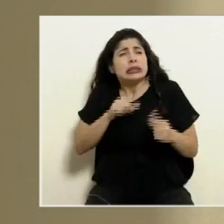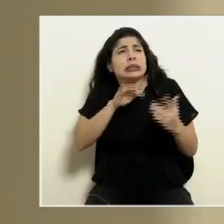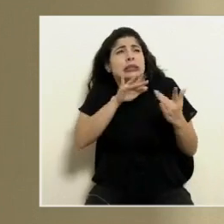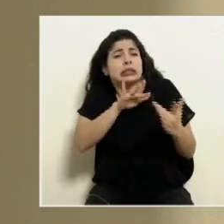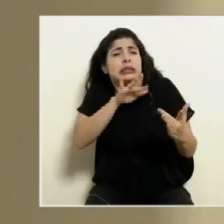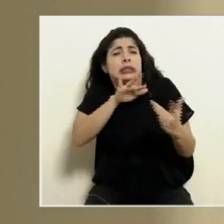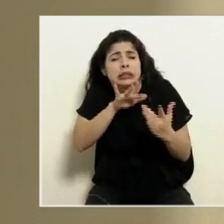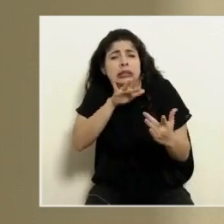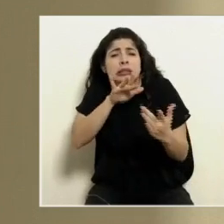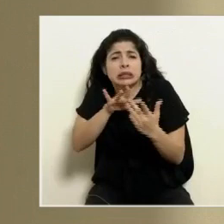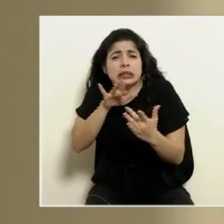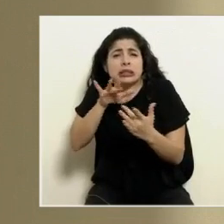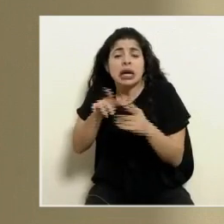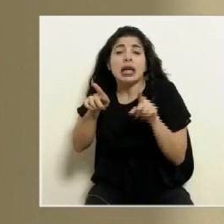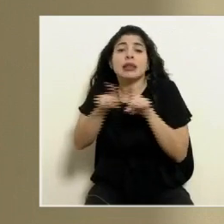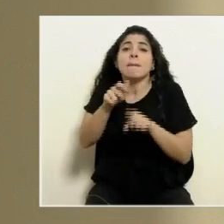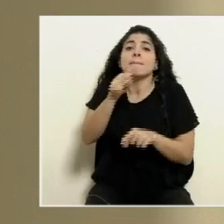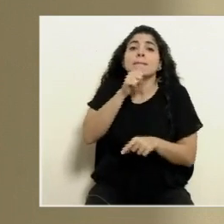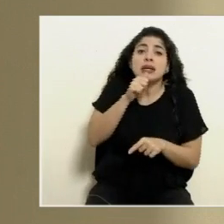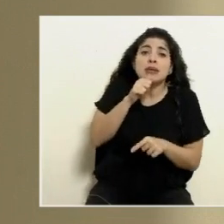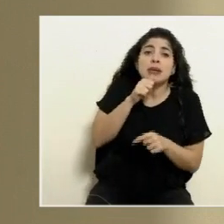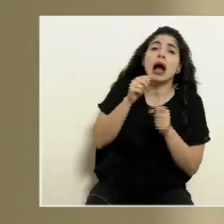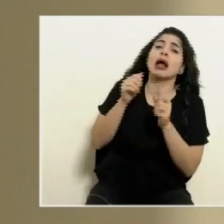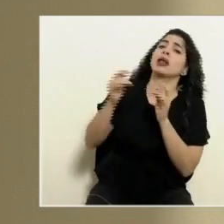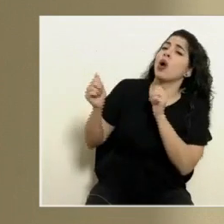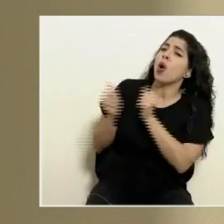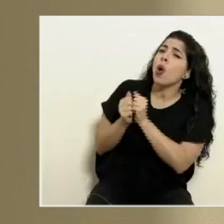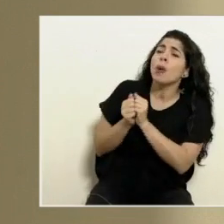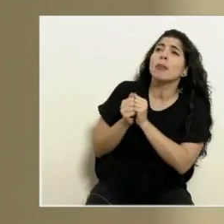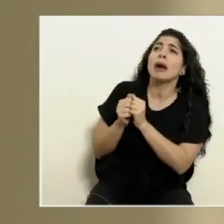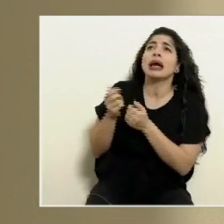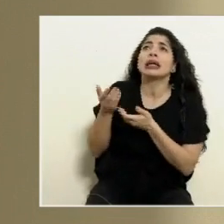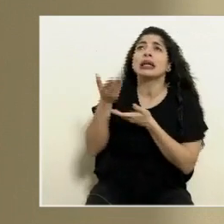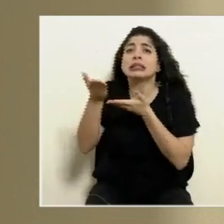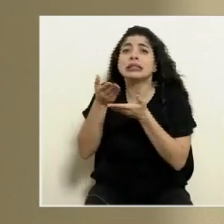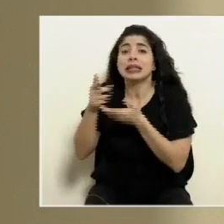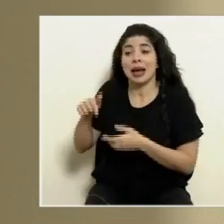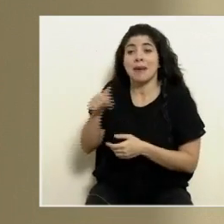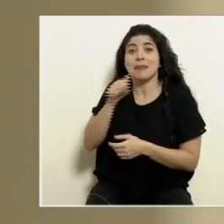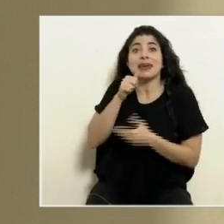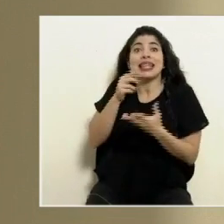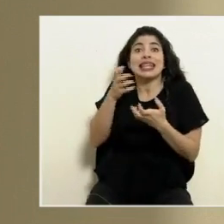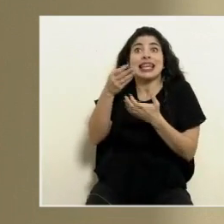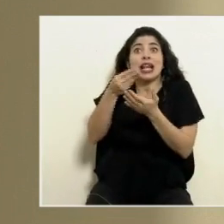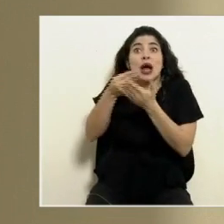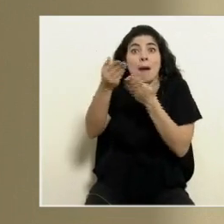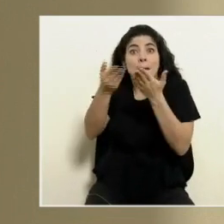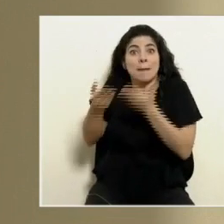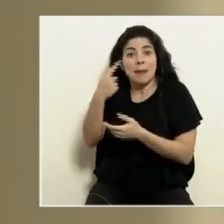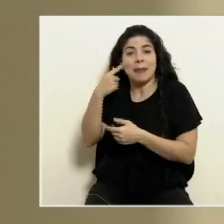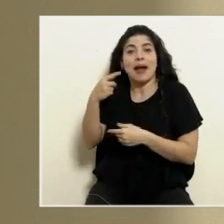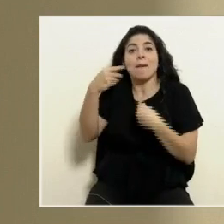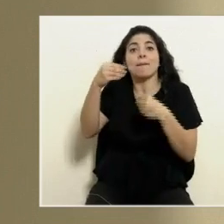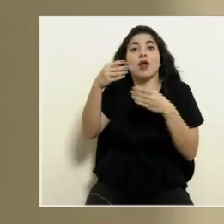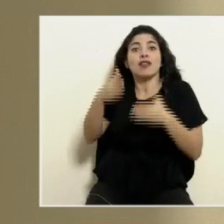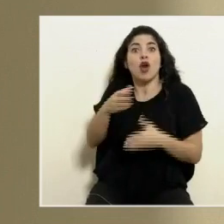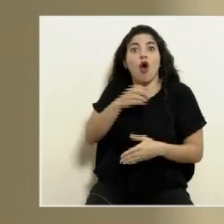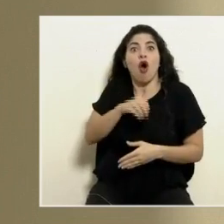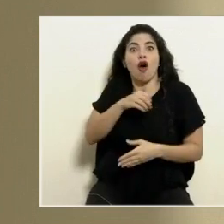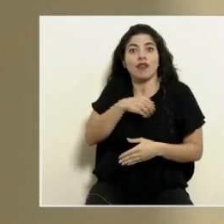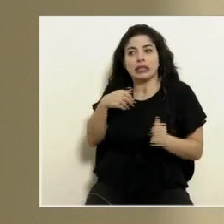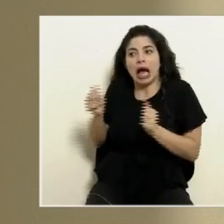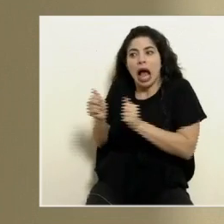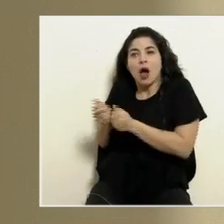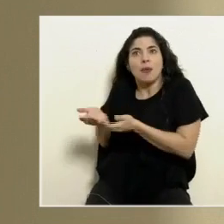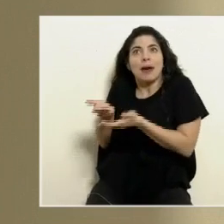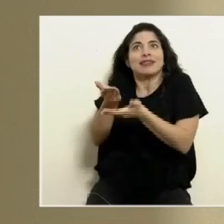hemos acompañado al sector privado en muchas ocasiones cuando ellos han querido traer alguna vacuna para ir con los proveedores oficiales de la